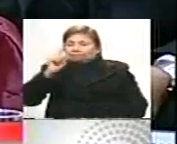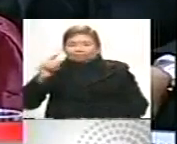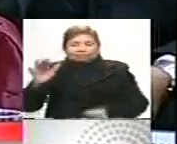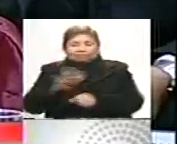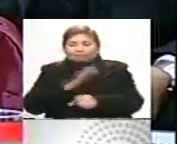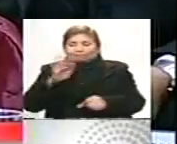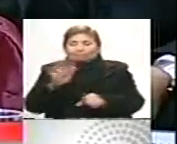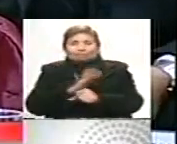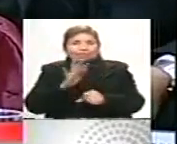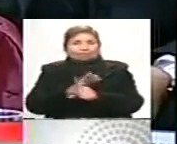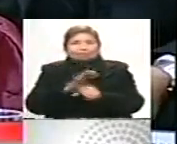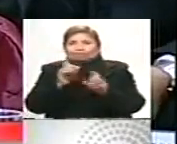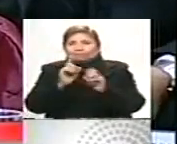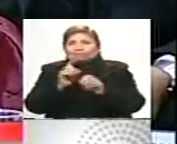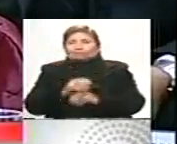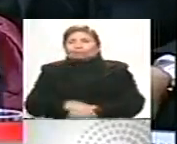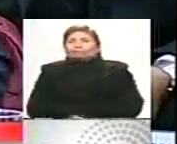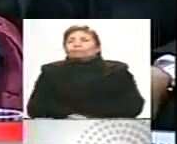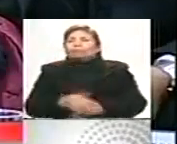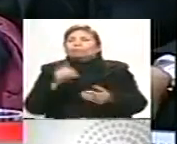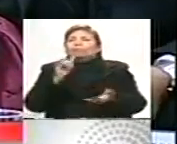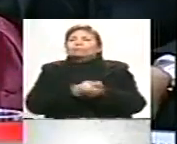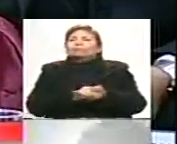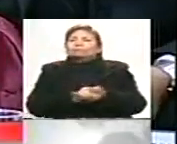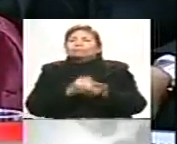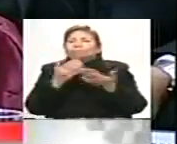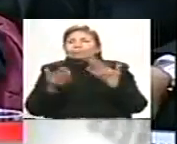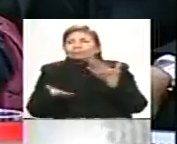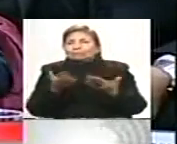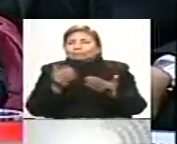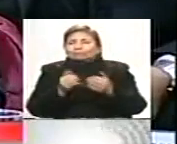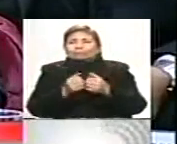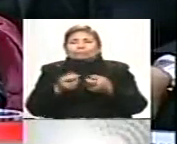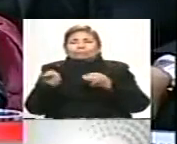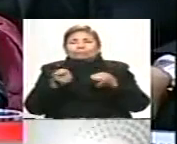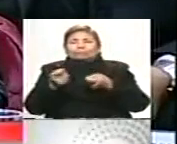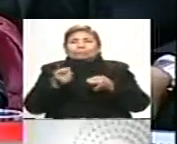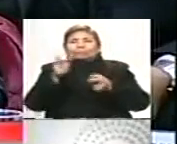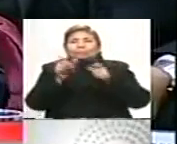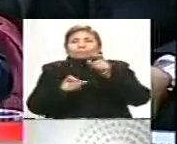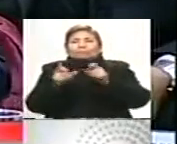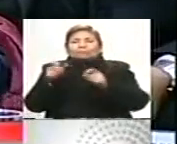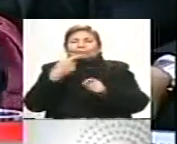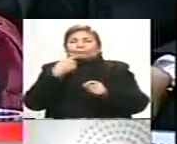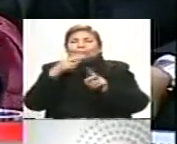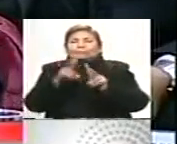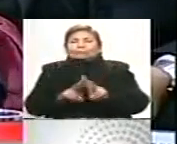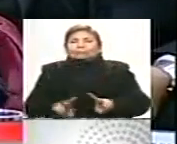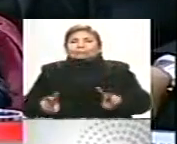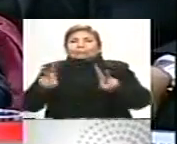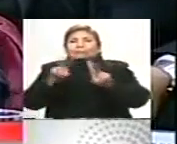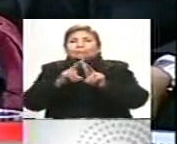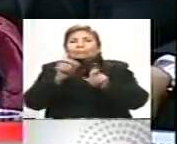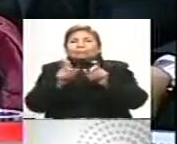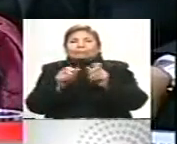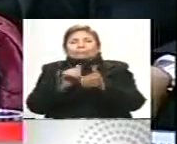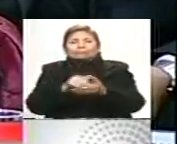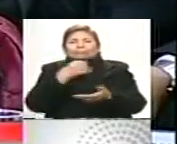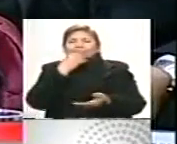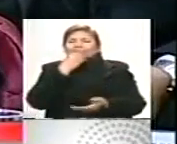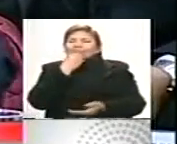absolutos y que la administración pública es un valor constitucional que tenemos que